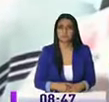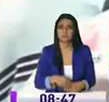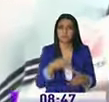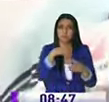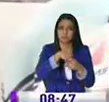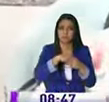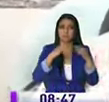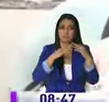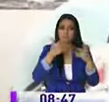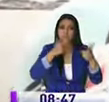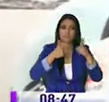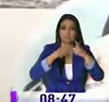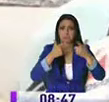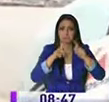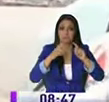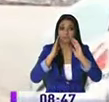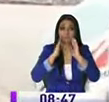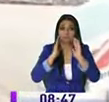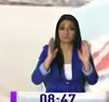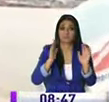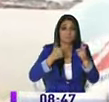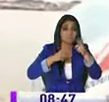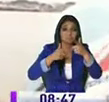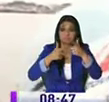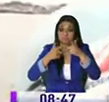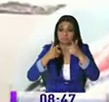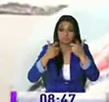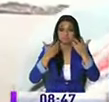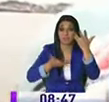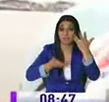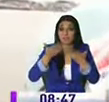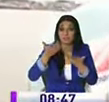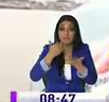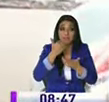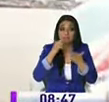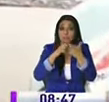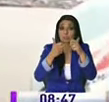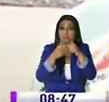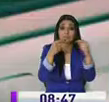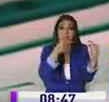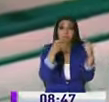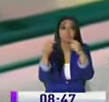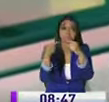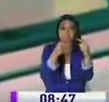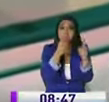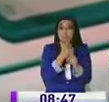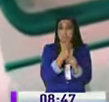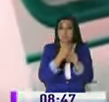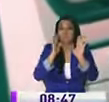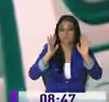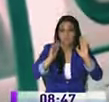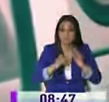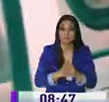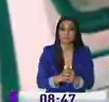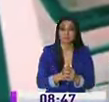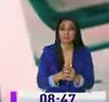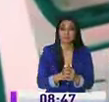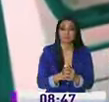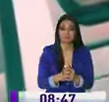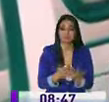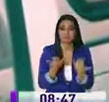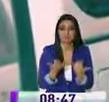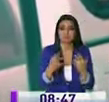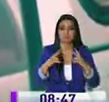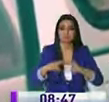allá dentro y ahí en esa salida tiene que haber siga alguna discusión porque por el momento se investiga las causas del